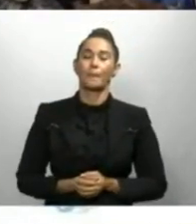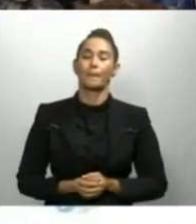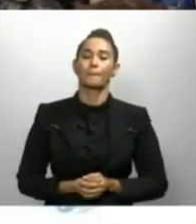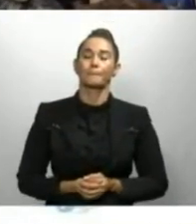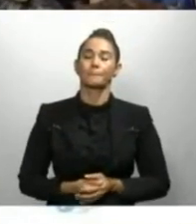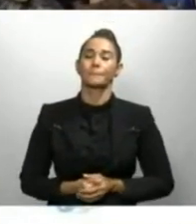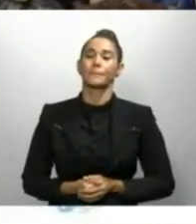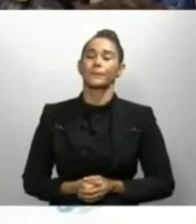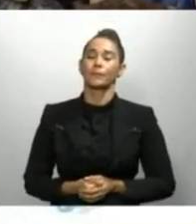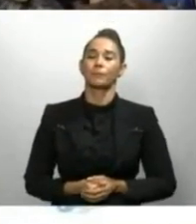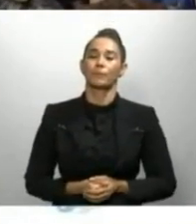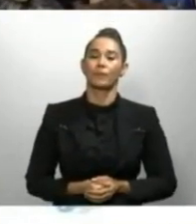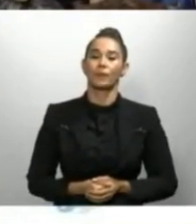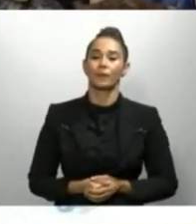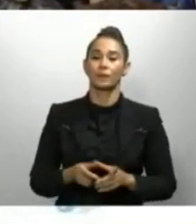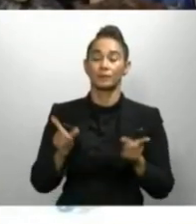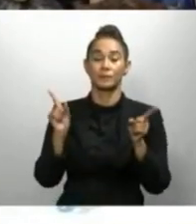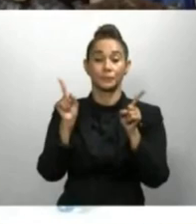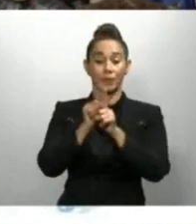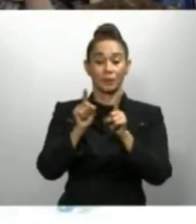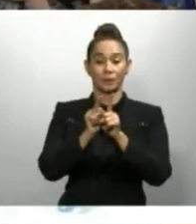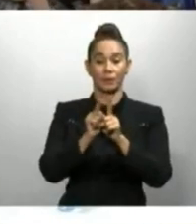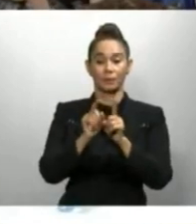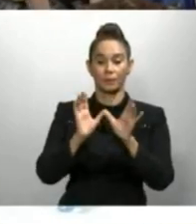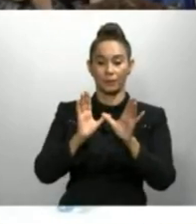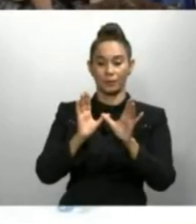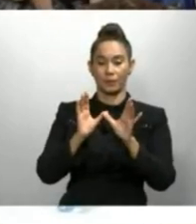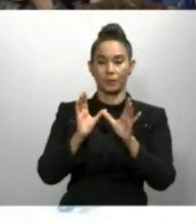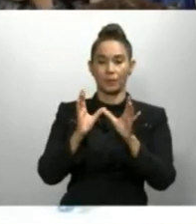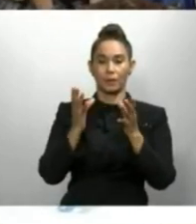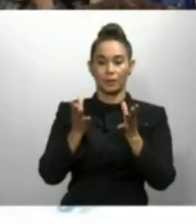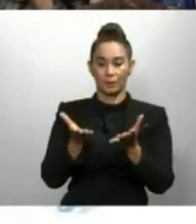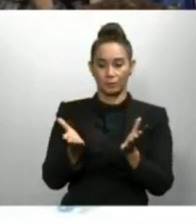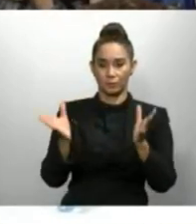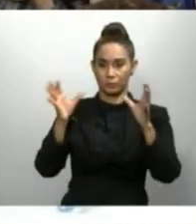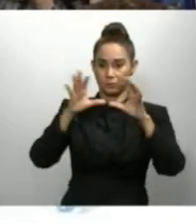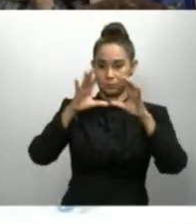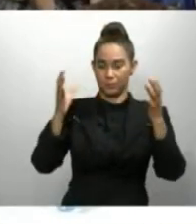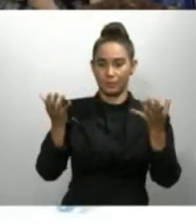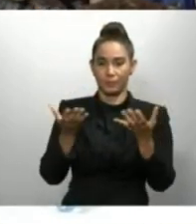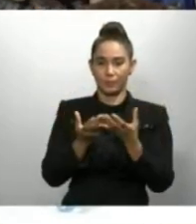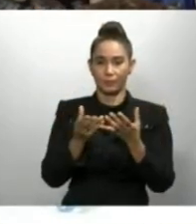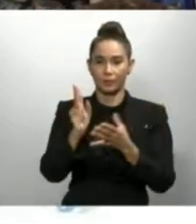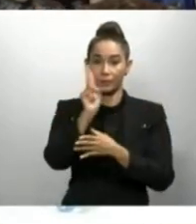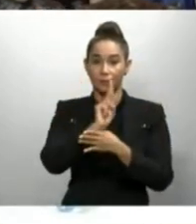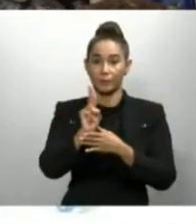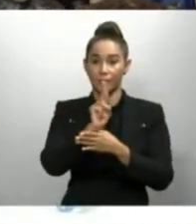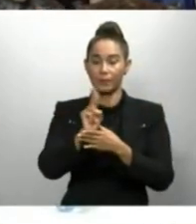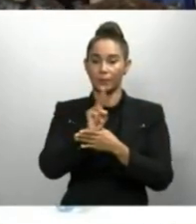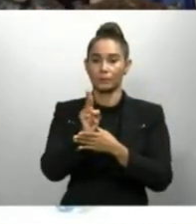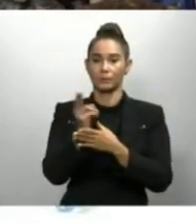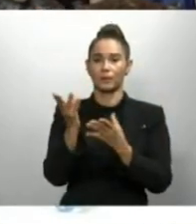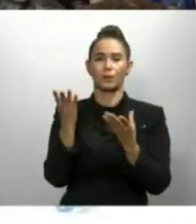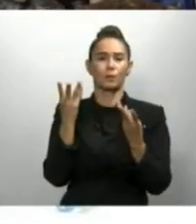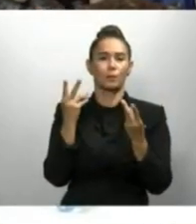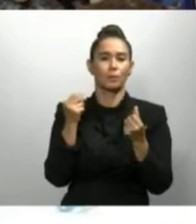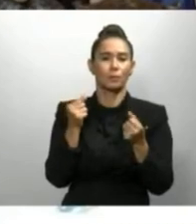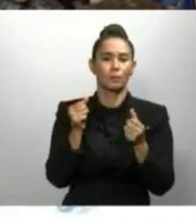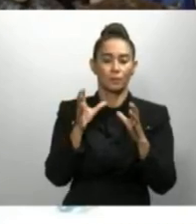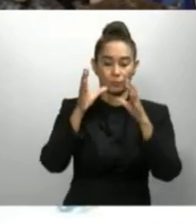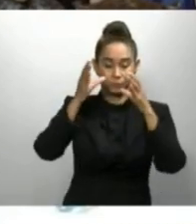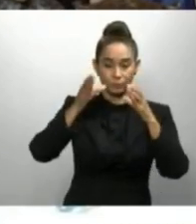aceptados; las cantidades de las sustancias controladas fabricadas o utilizadas en la fabricación de